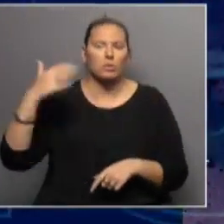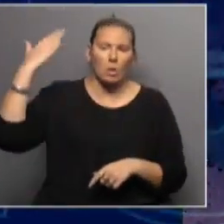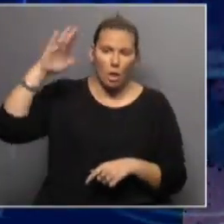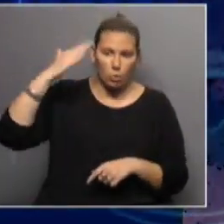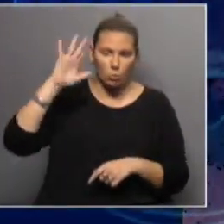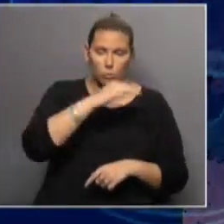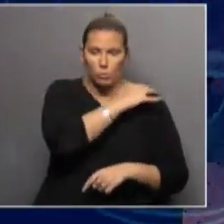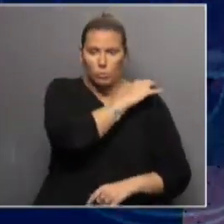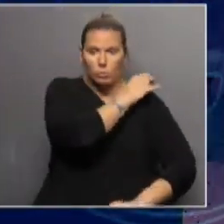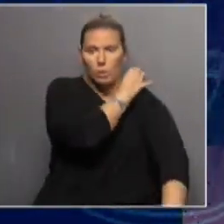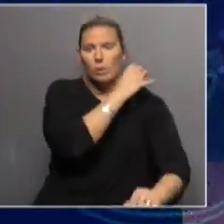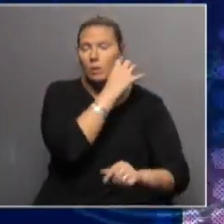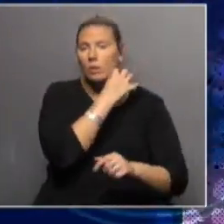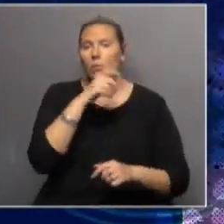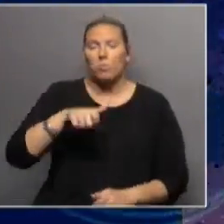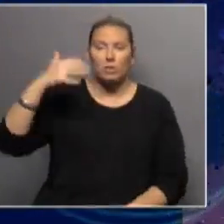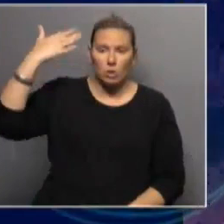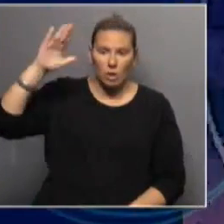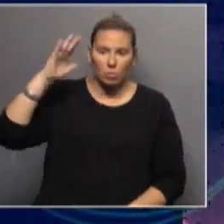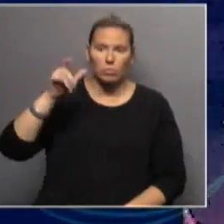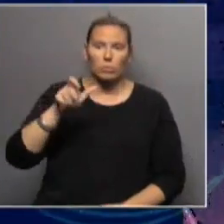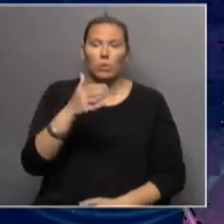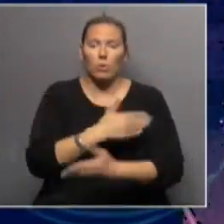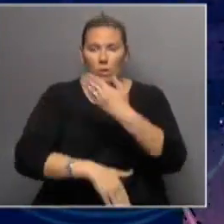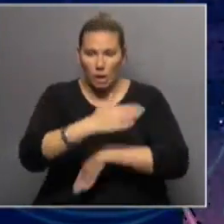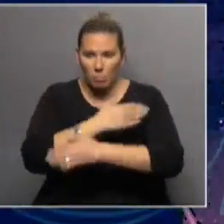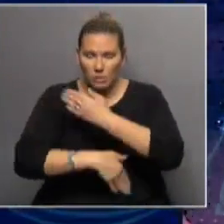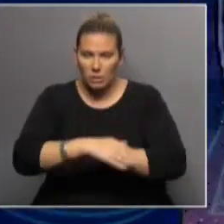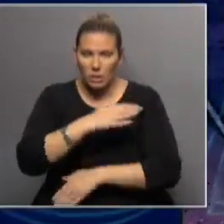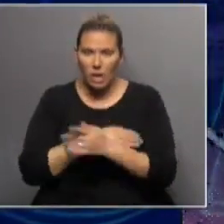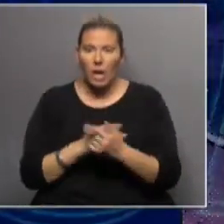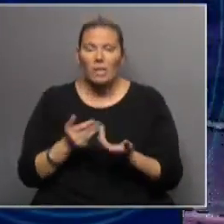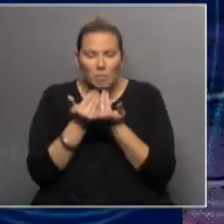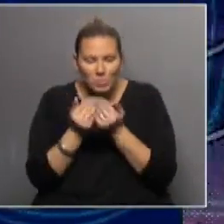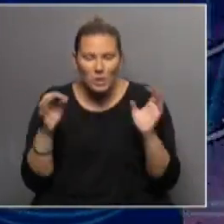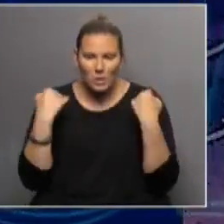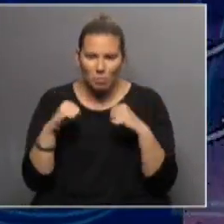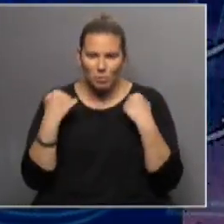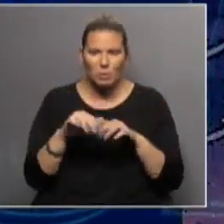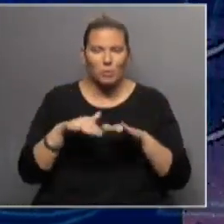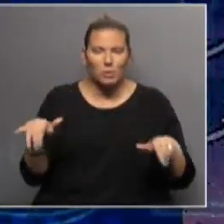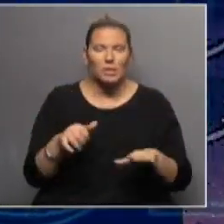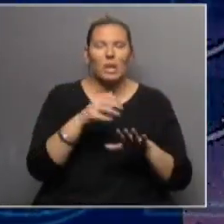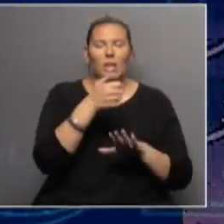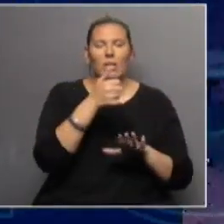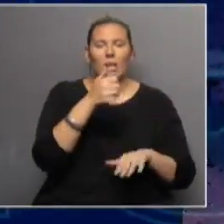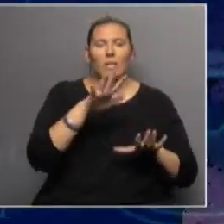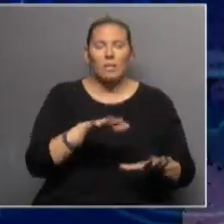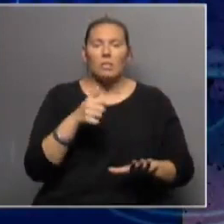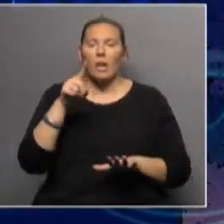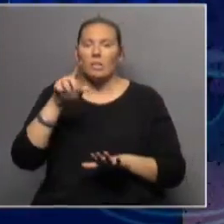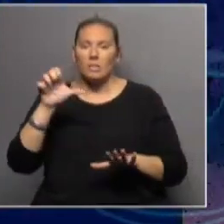esa, personas mayores, personas con discapacidad, escuela de iniciación deportiva, que son los niños, niñas de 6 a 16 años. Entonces, el programa